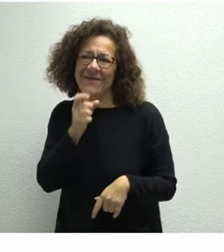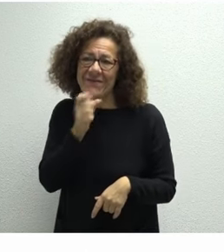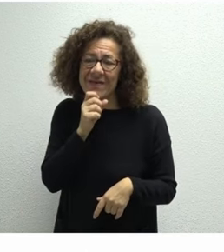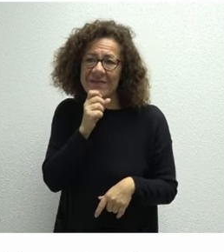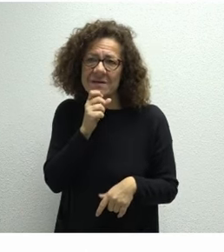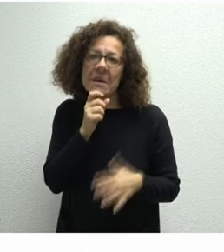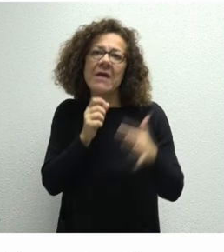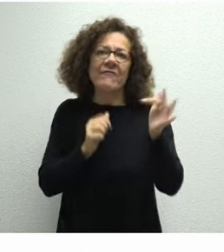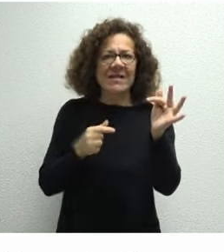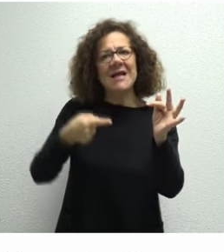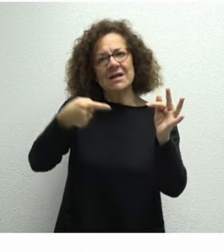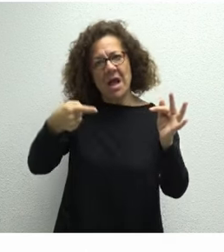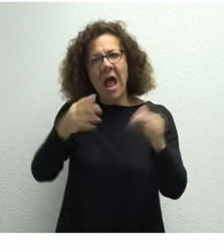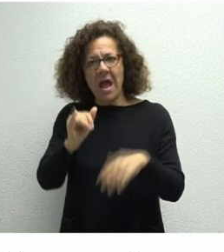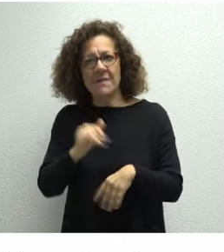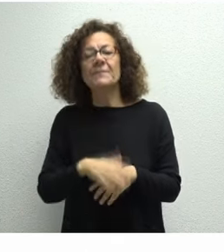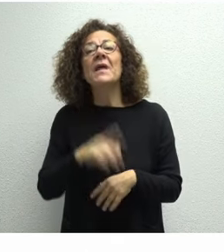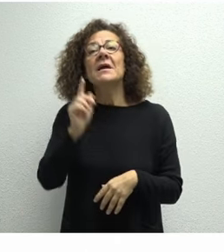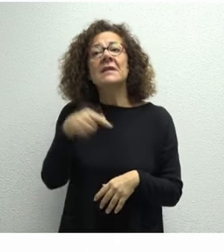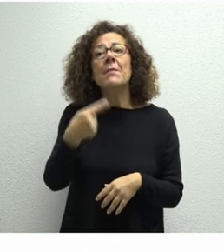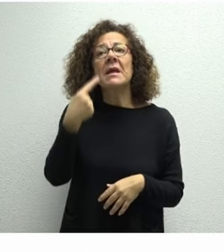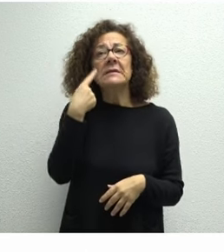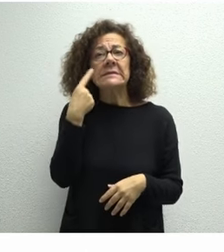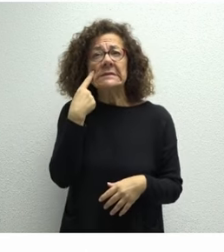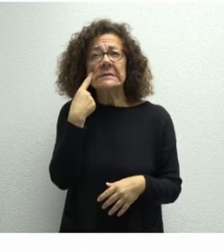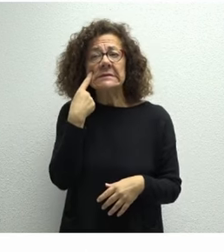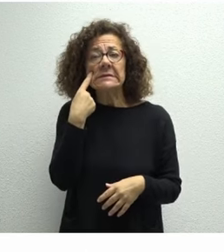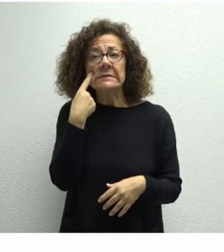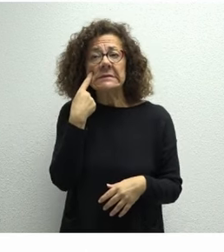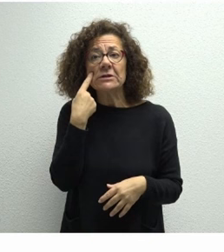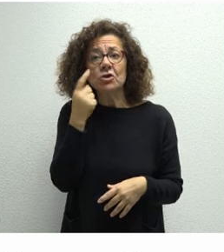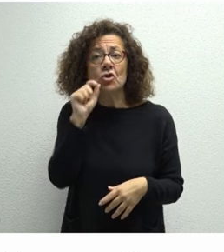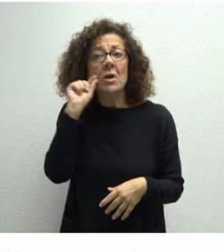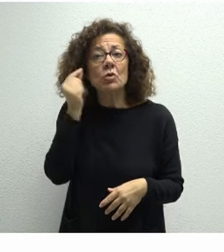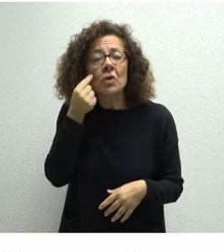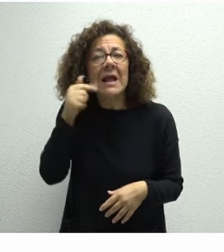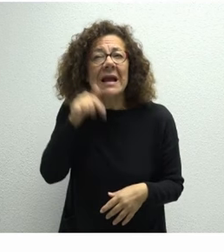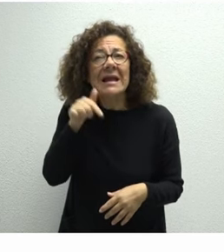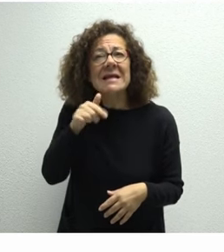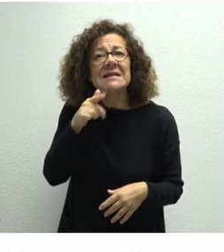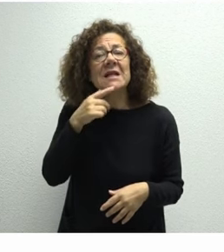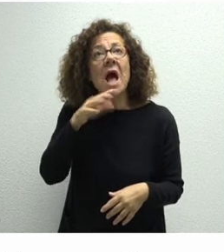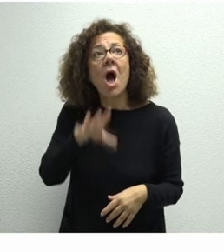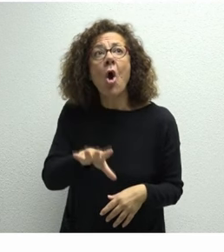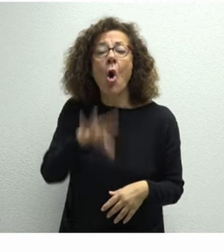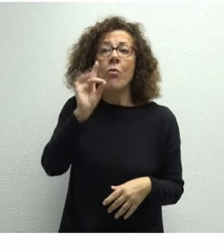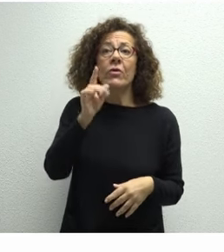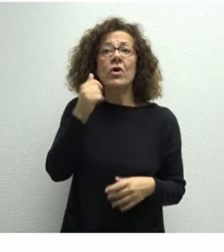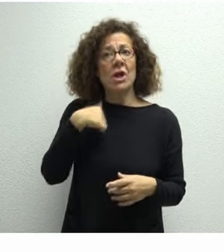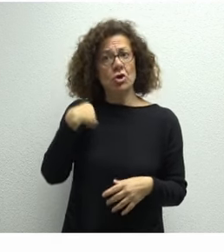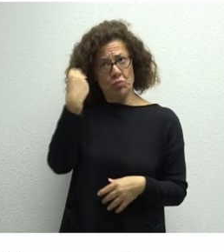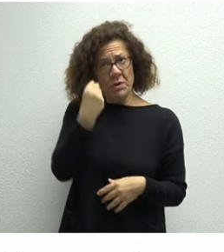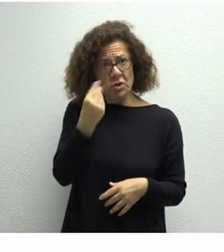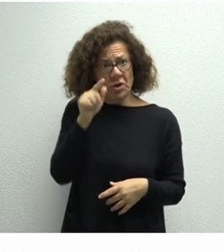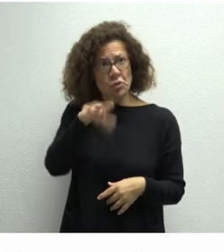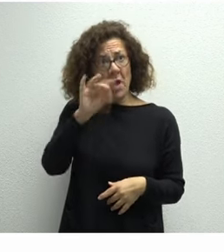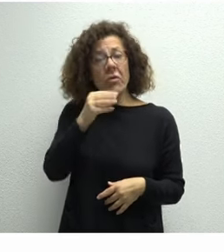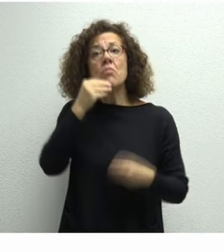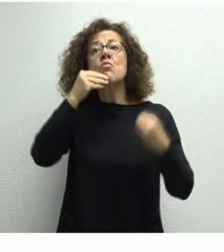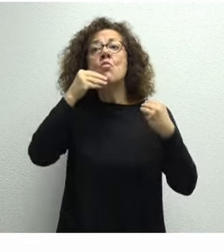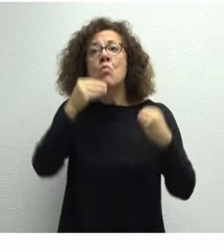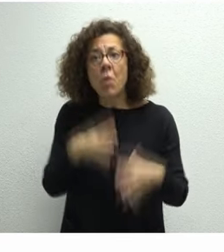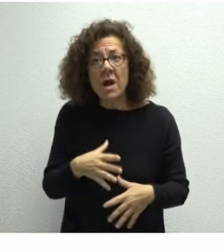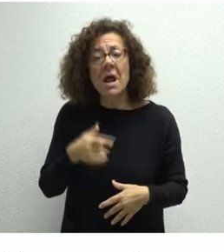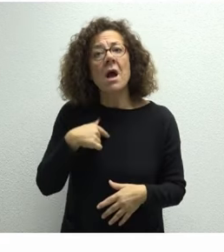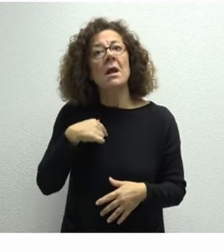ventajas inconvenientes veremos sin embargo que es la opción y y y la considero buena eh es la opción